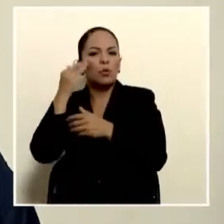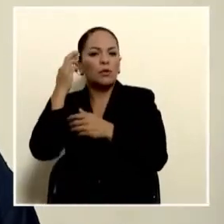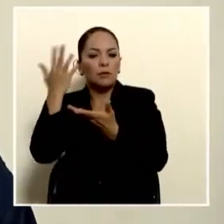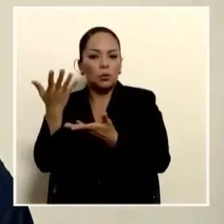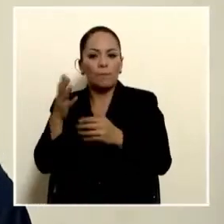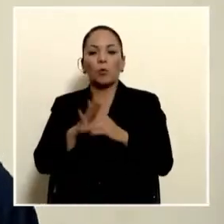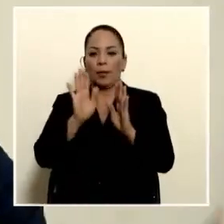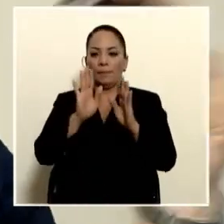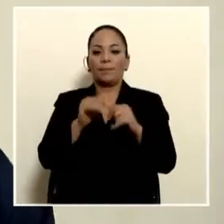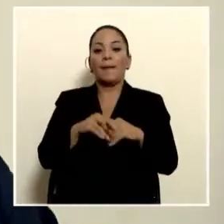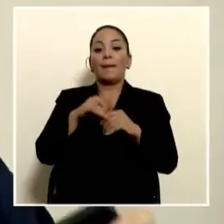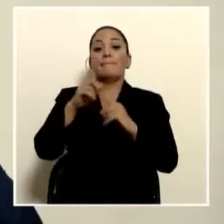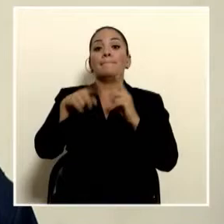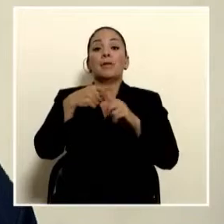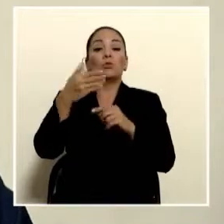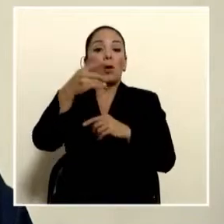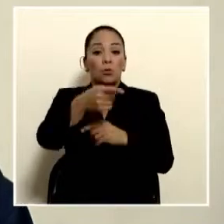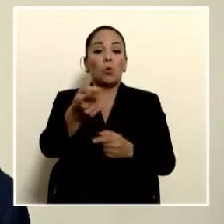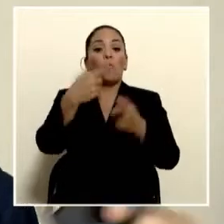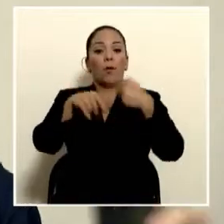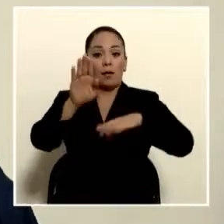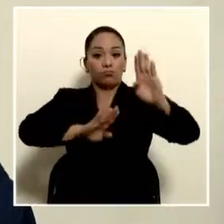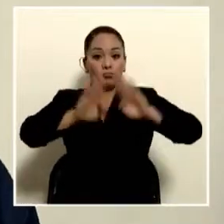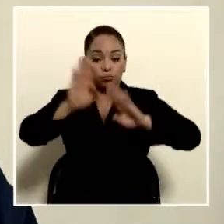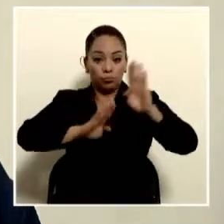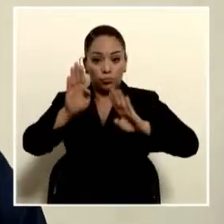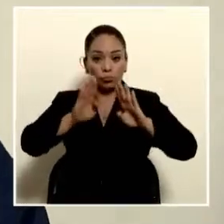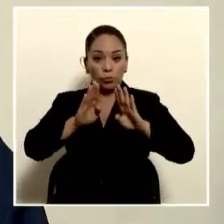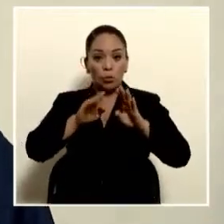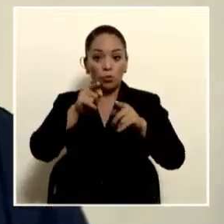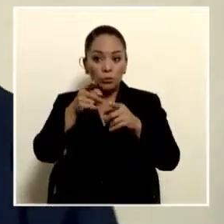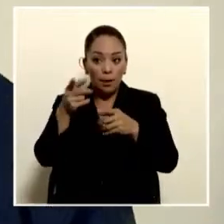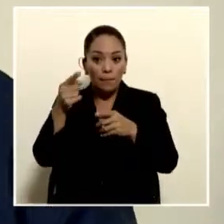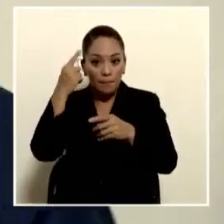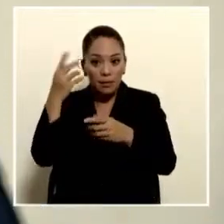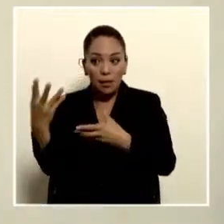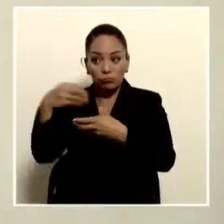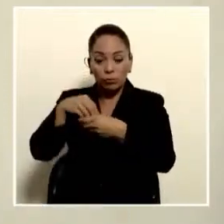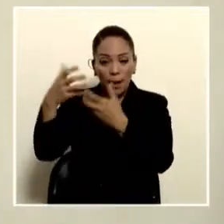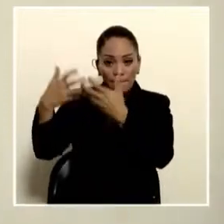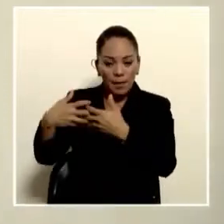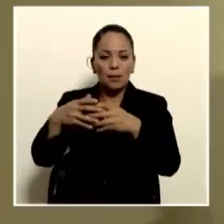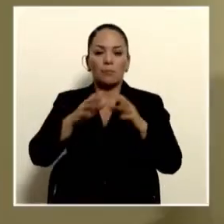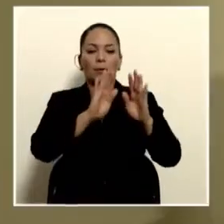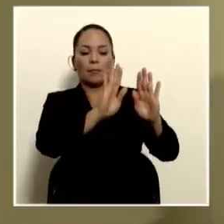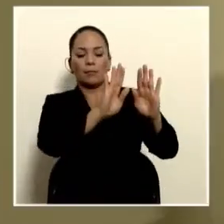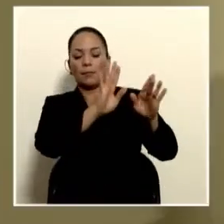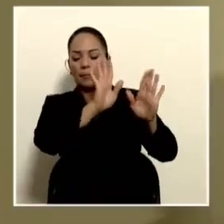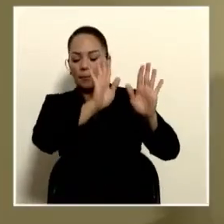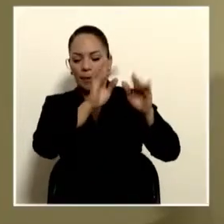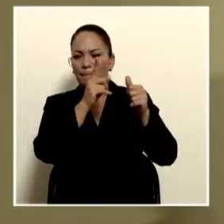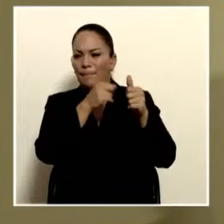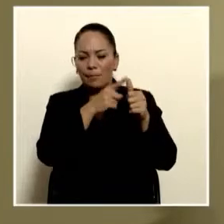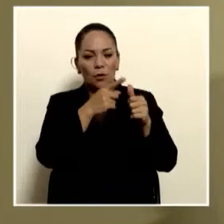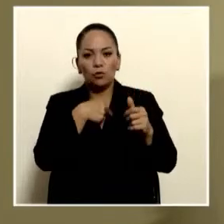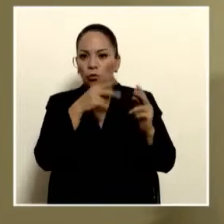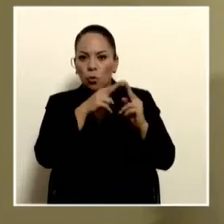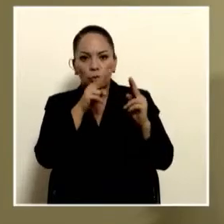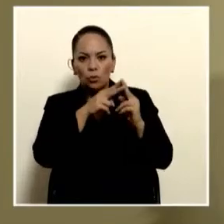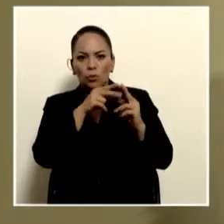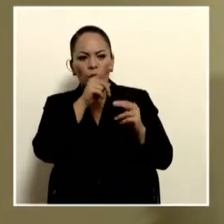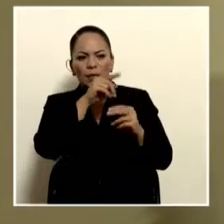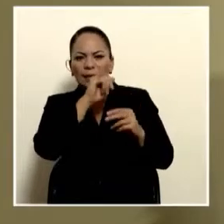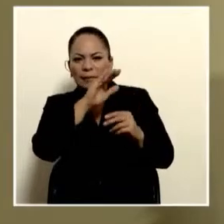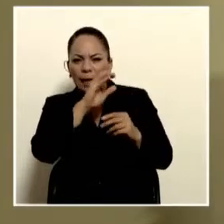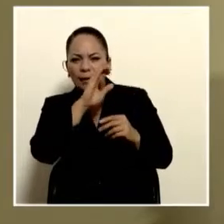licitación internacional, retomarla o incluirla. Mire, primero, no se ha descalificado al no, yo no conozco esa empresa, ICTI,